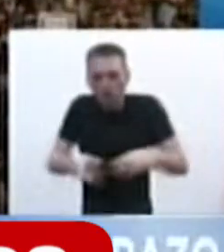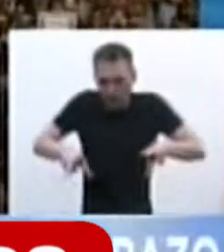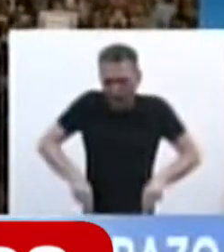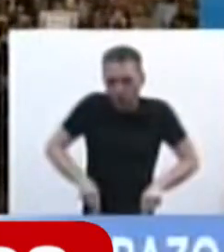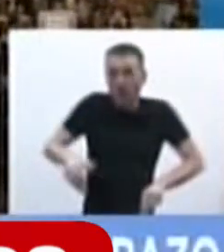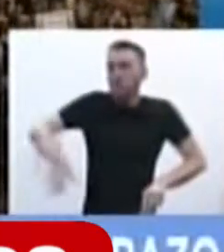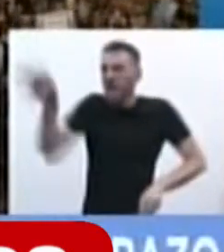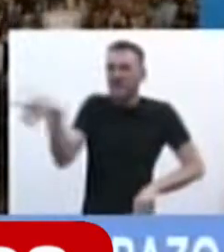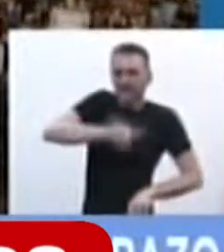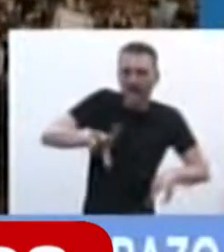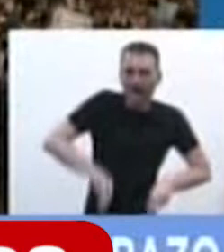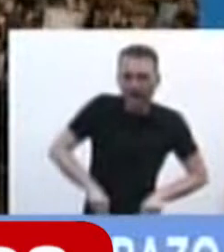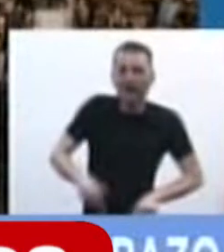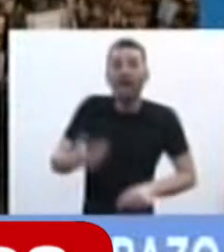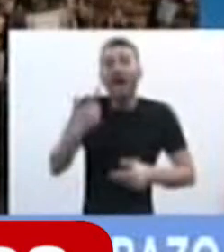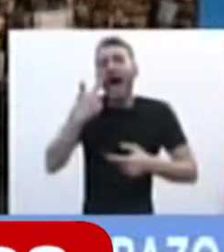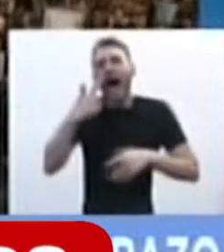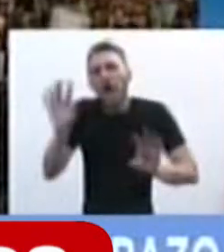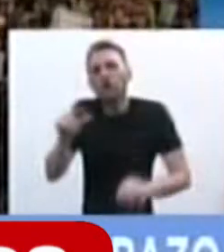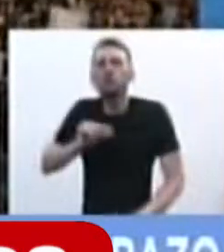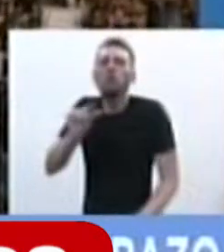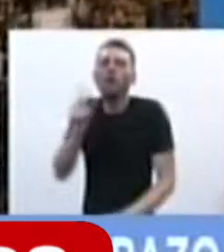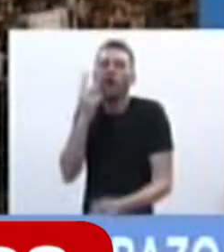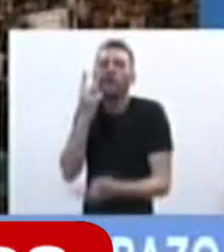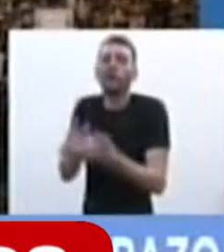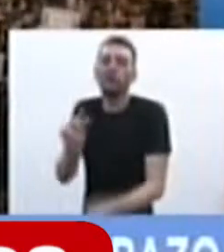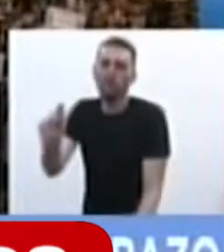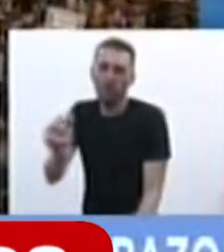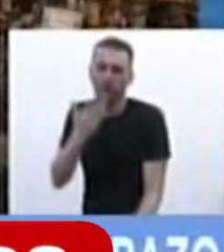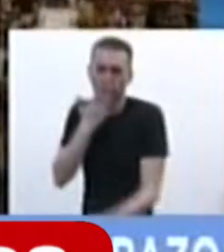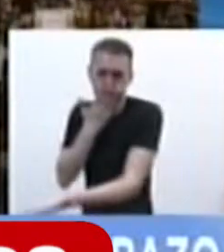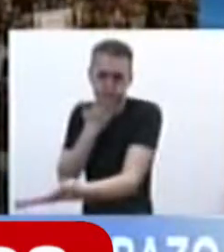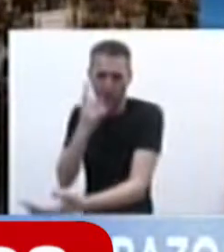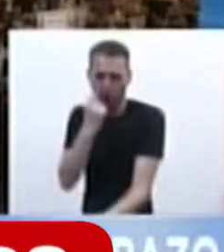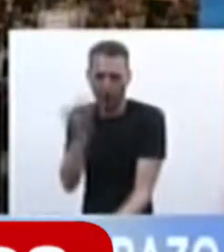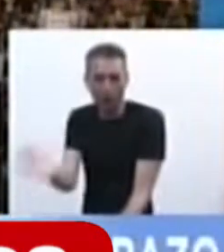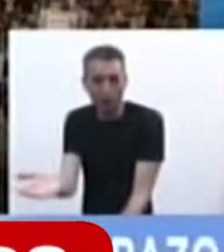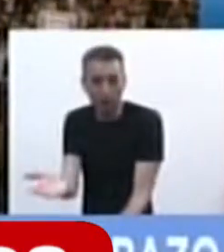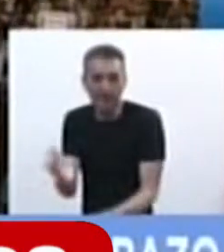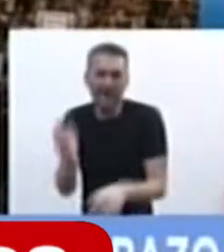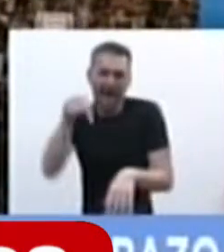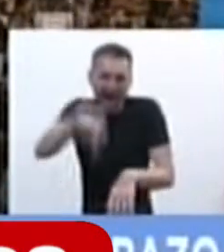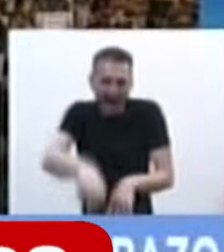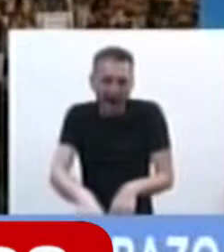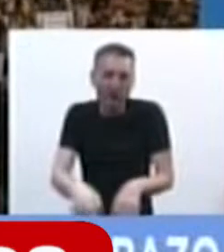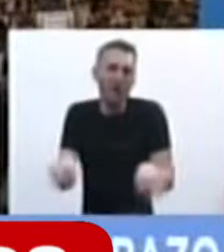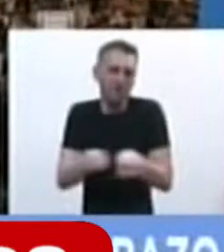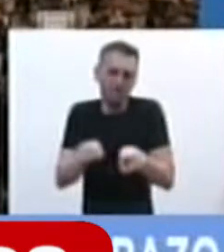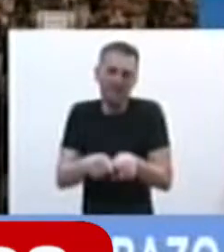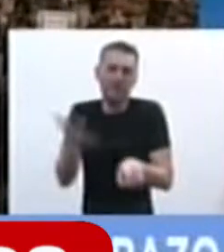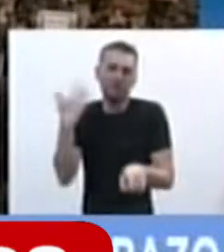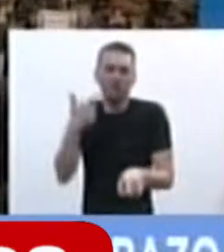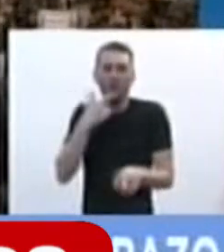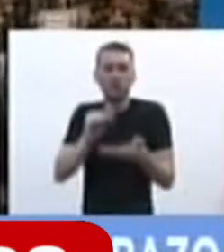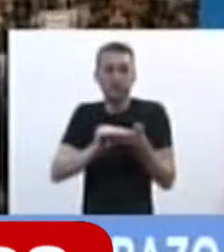pueda reconocerles un mínimo de autoridad moral como para opinar sobre el tema. Pero mientras tanto, y como dijo el